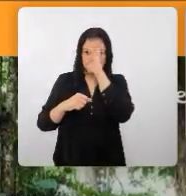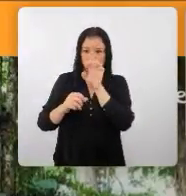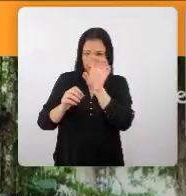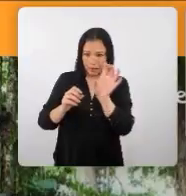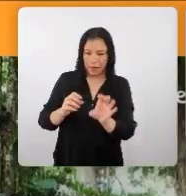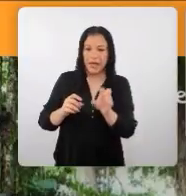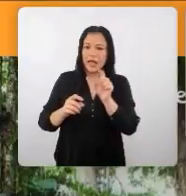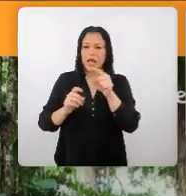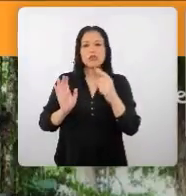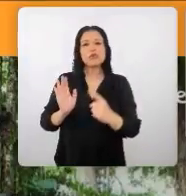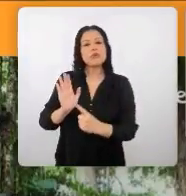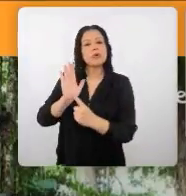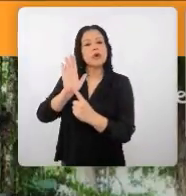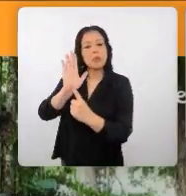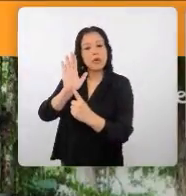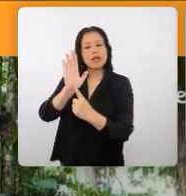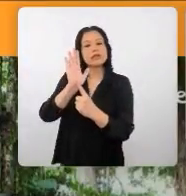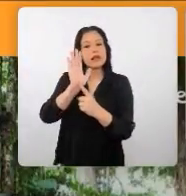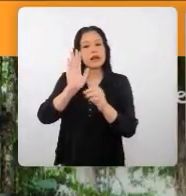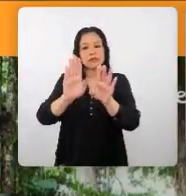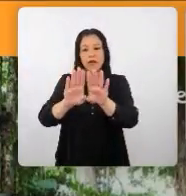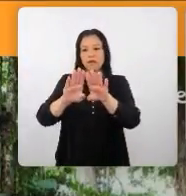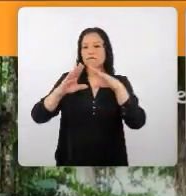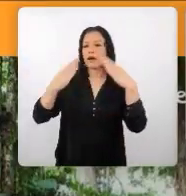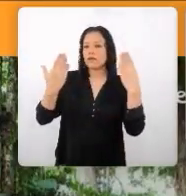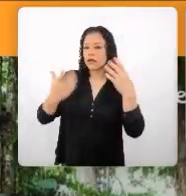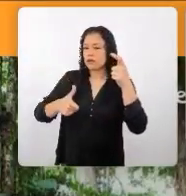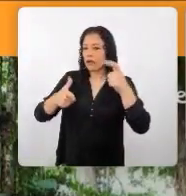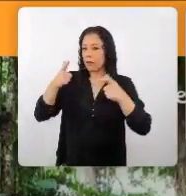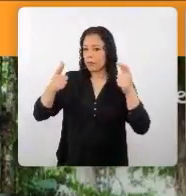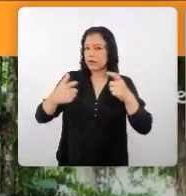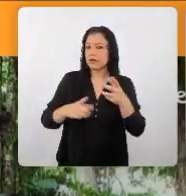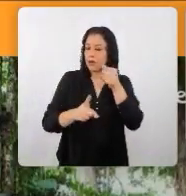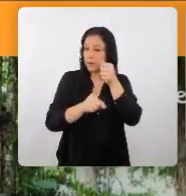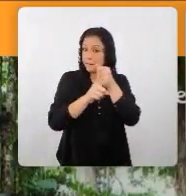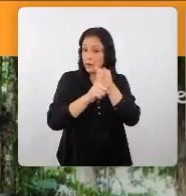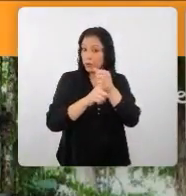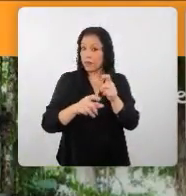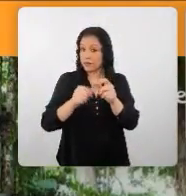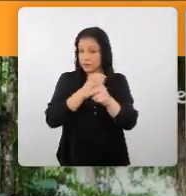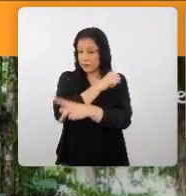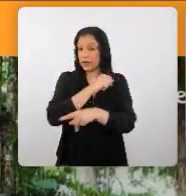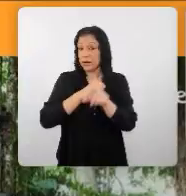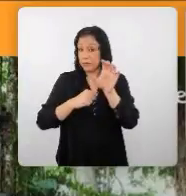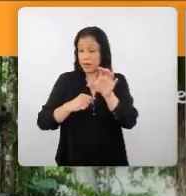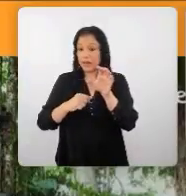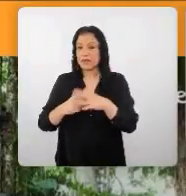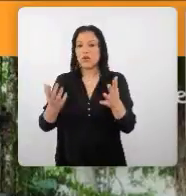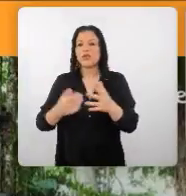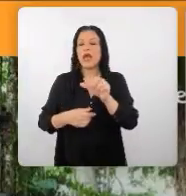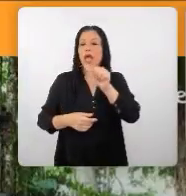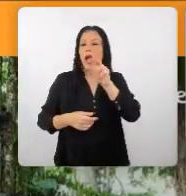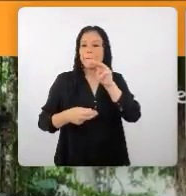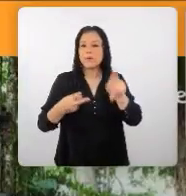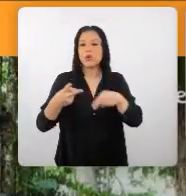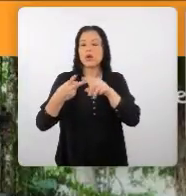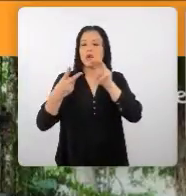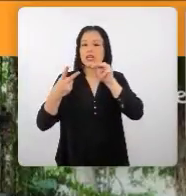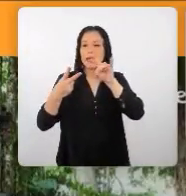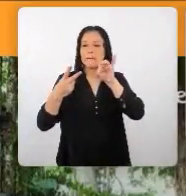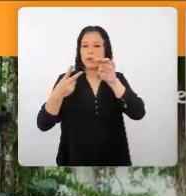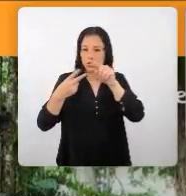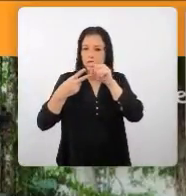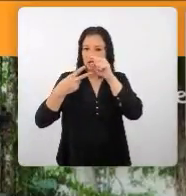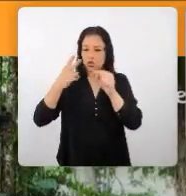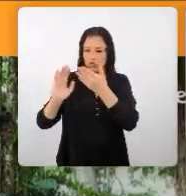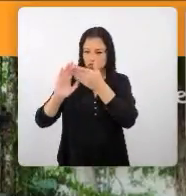una exhibición que estuvo abierta al público alemán en las ciudades de Hamburgo y de Múnich, y